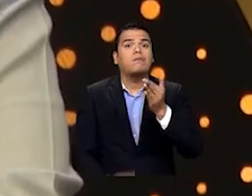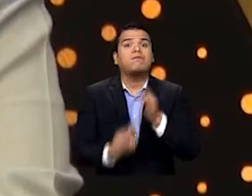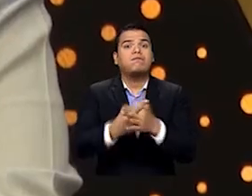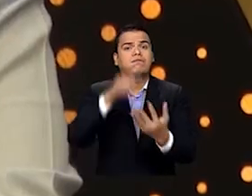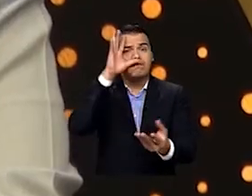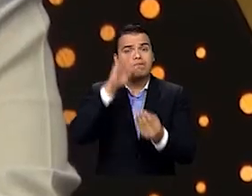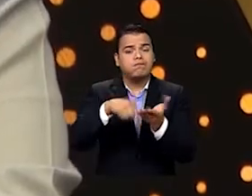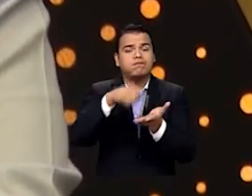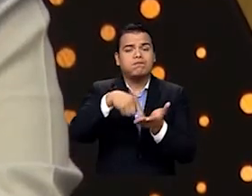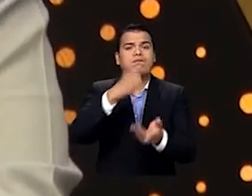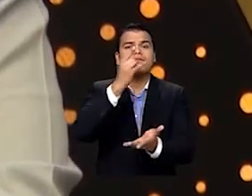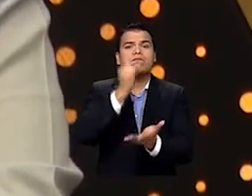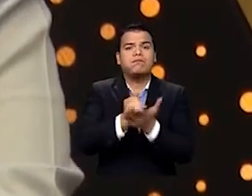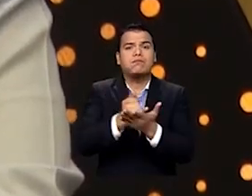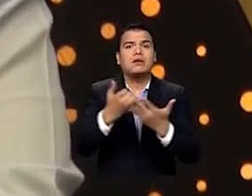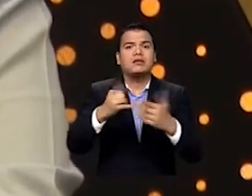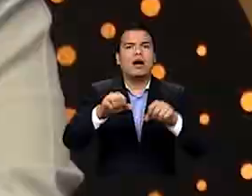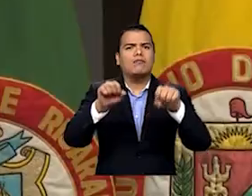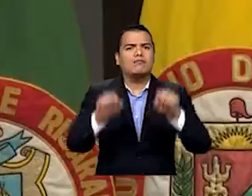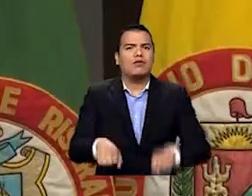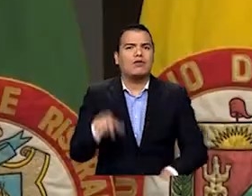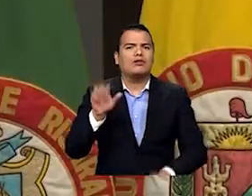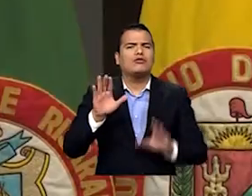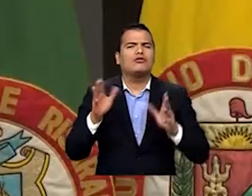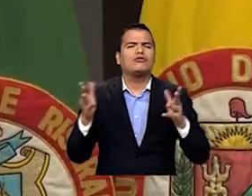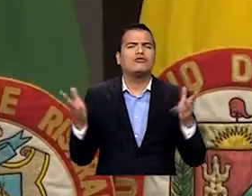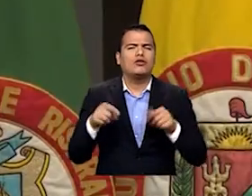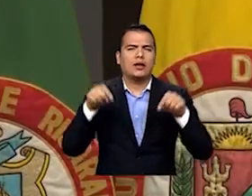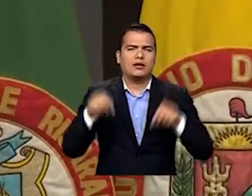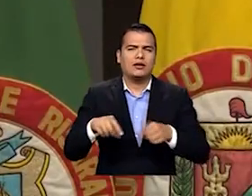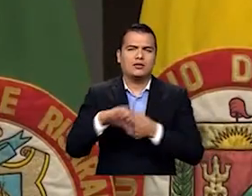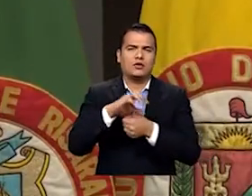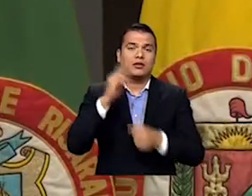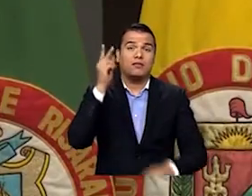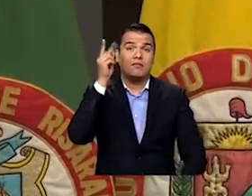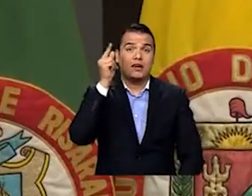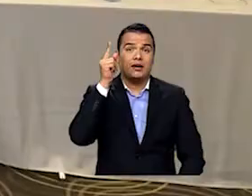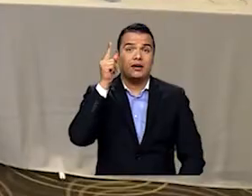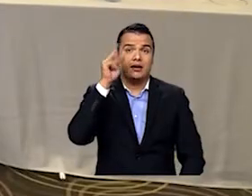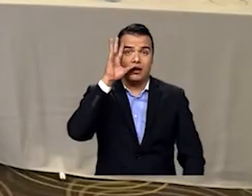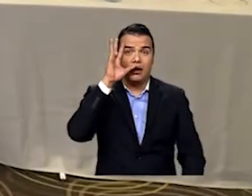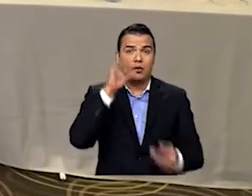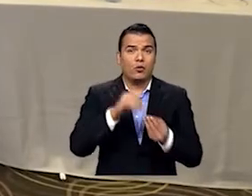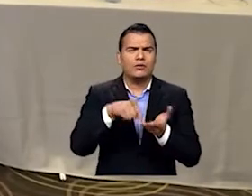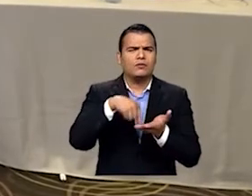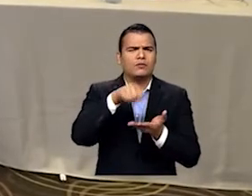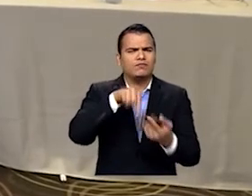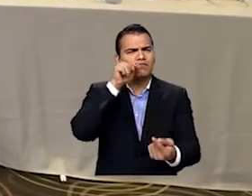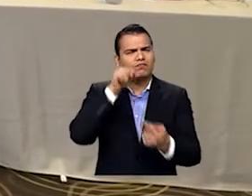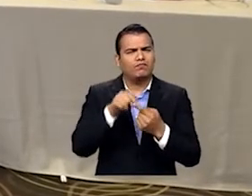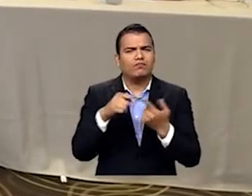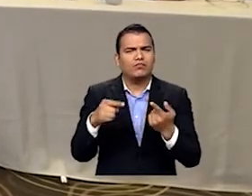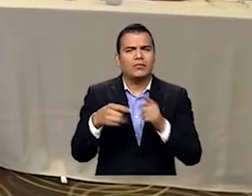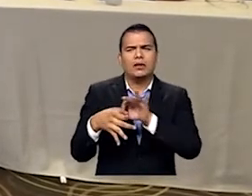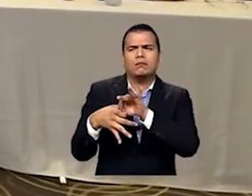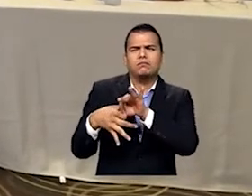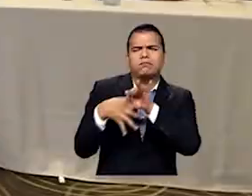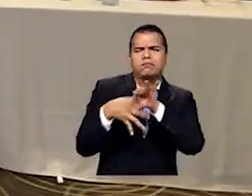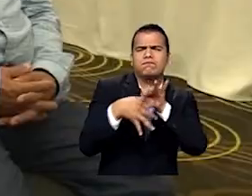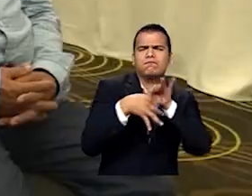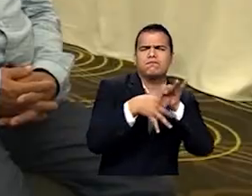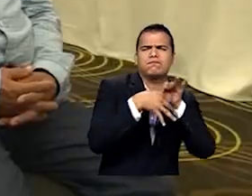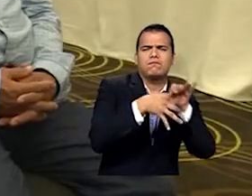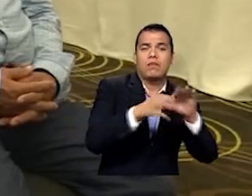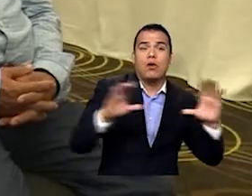aquí en esta junta directiva en Pereira, donde vamos a firmar ese acuerdo para trabajar de manera articulada y